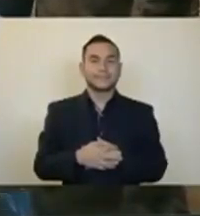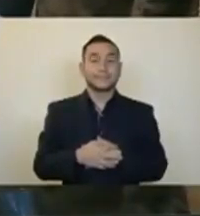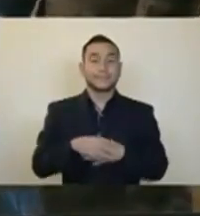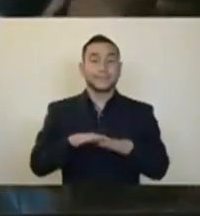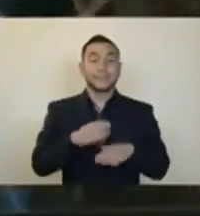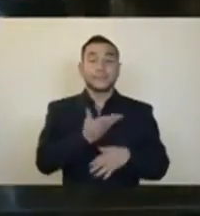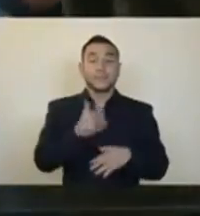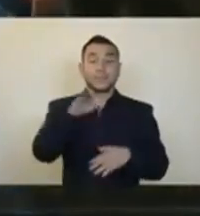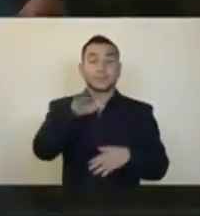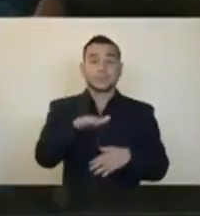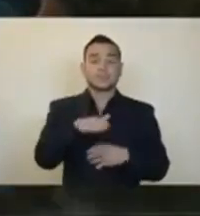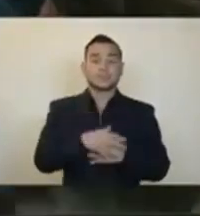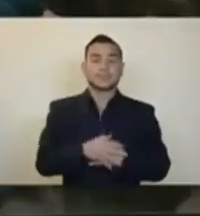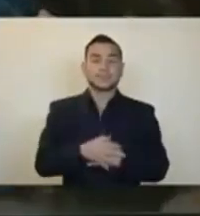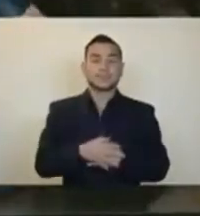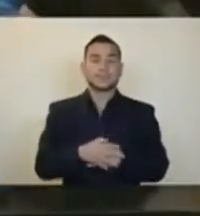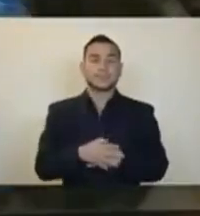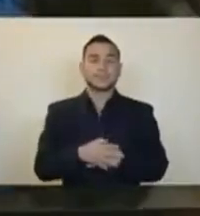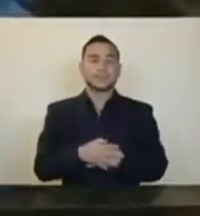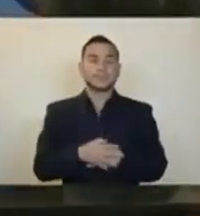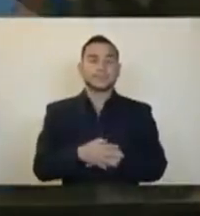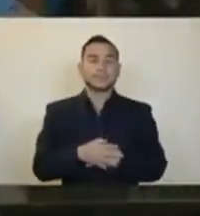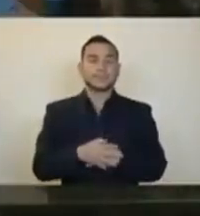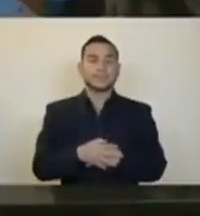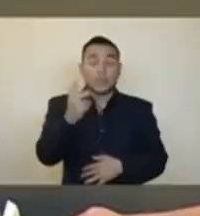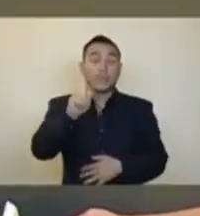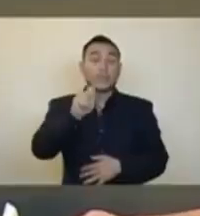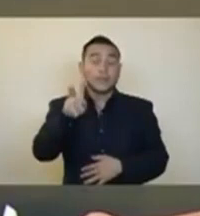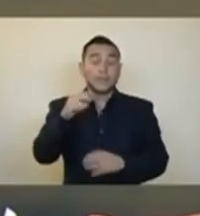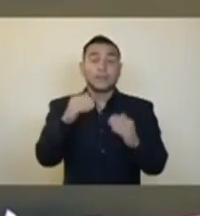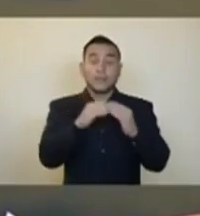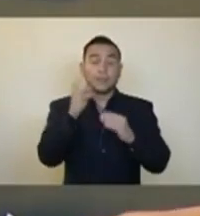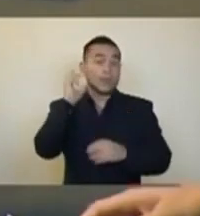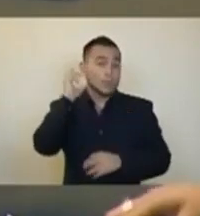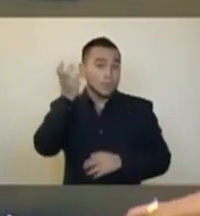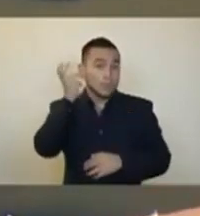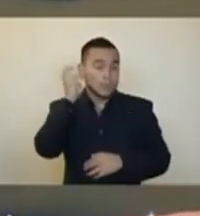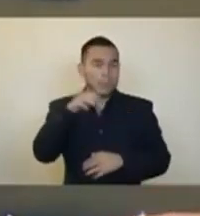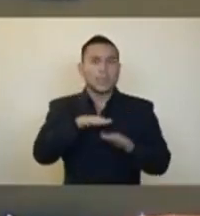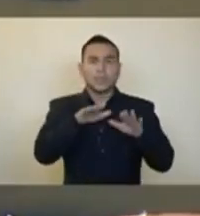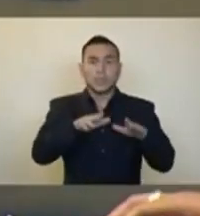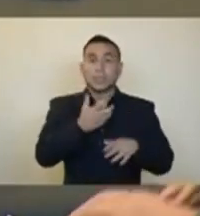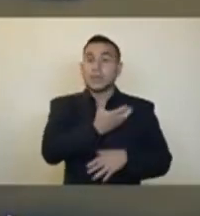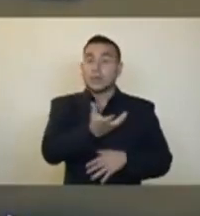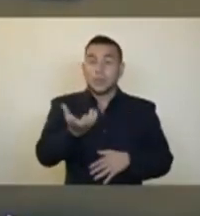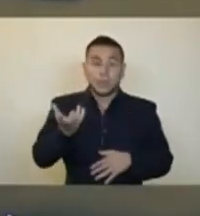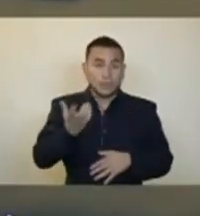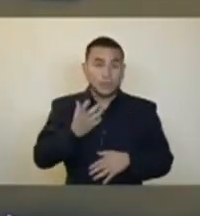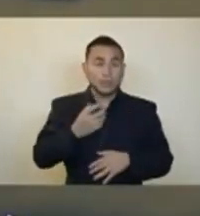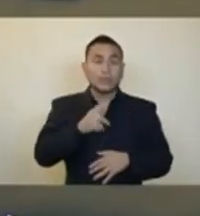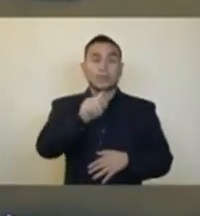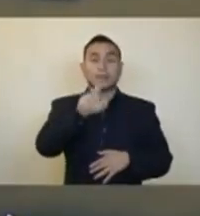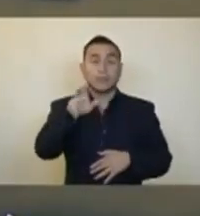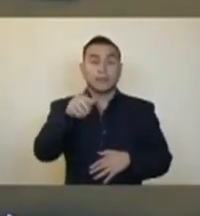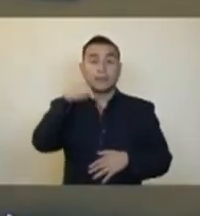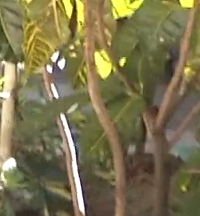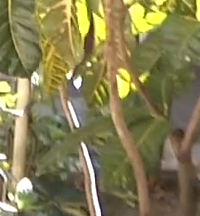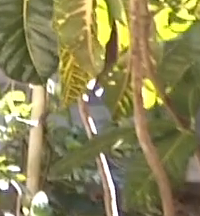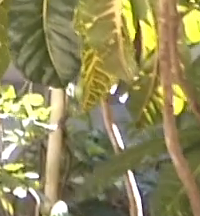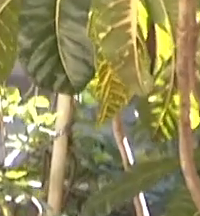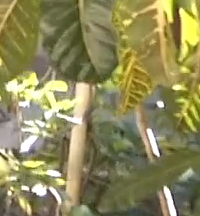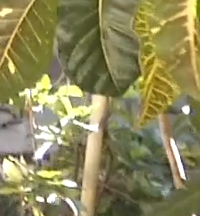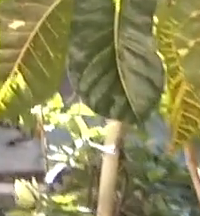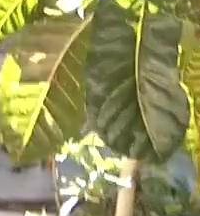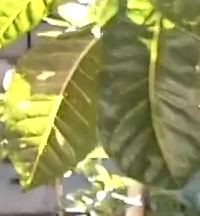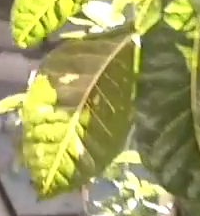en cadena nacional de radio televisión y redes sociales el presidente nadie buque le solicito que todas las empresas y entidades del estado